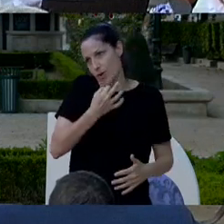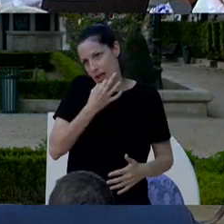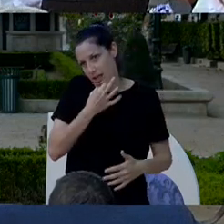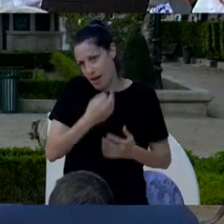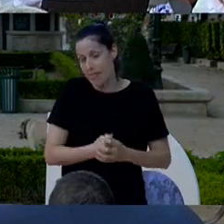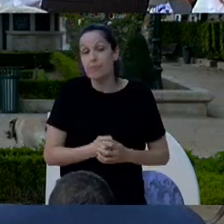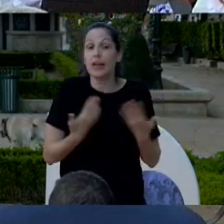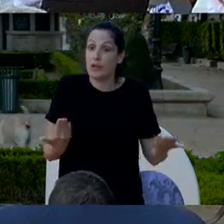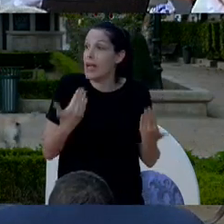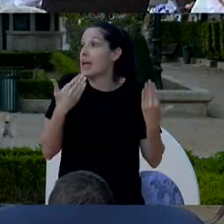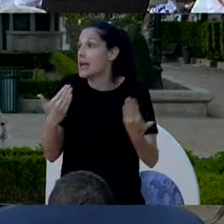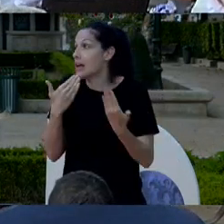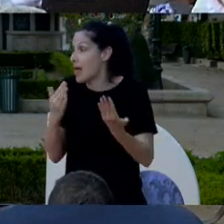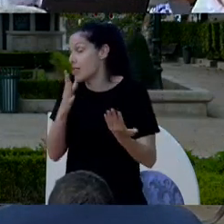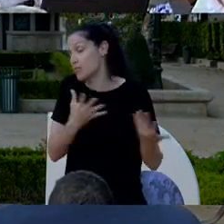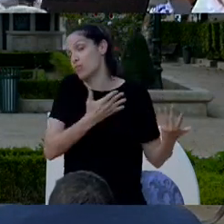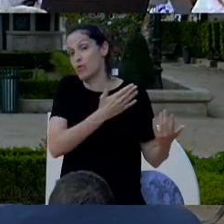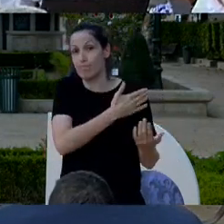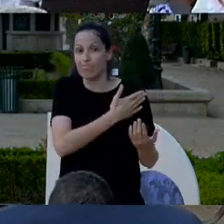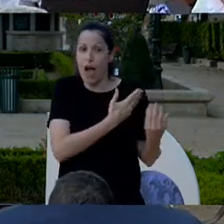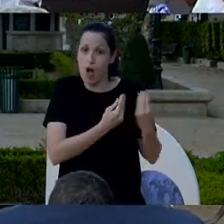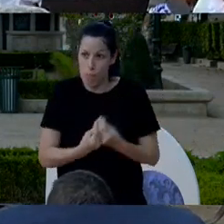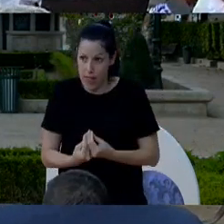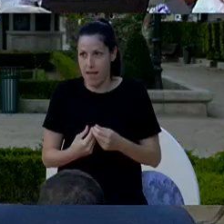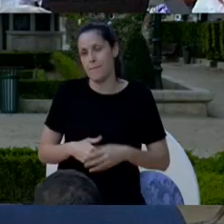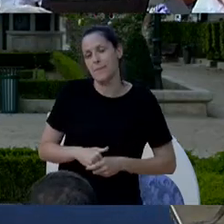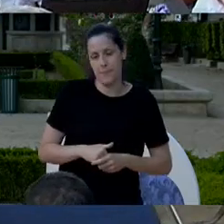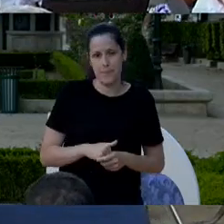Moitísimas grazas por acompañarnos e nada máis.